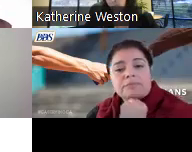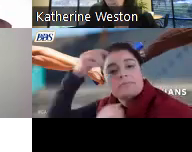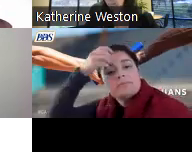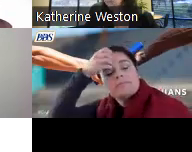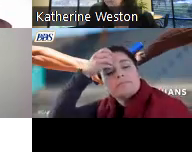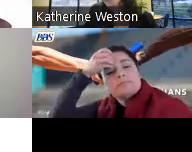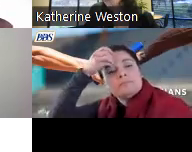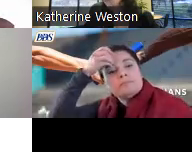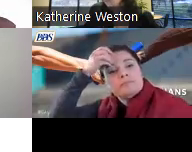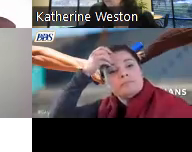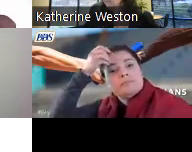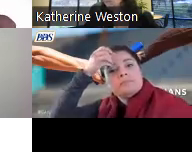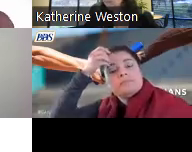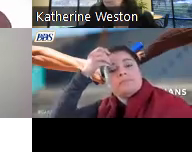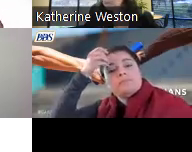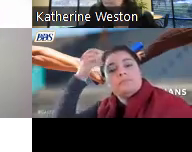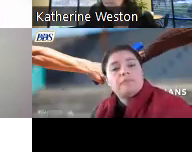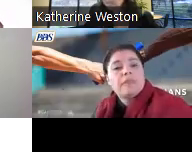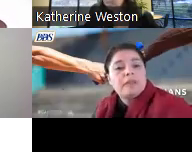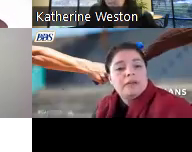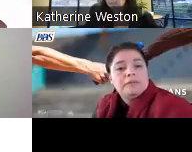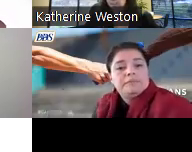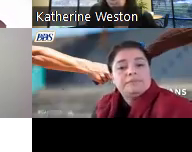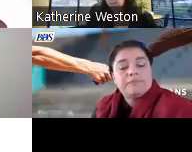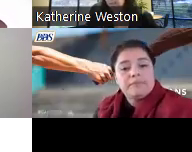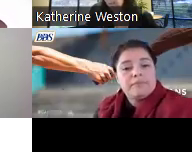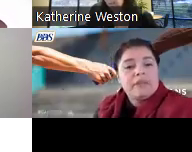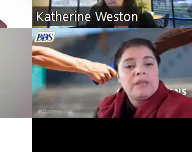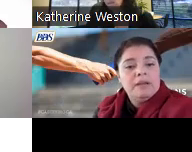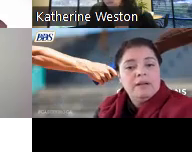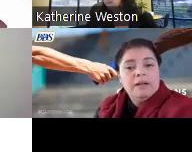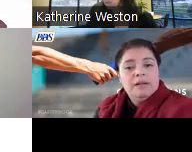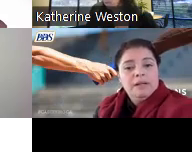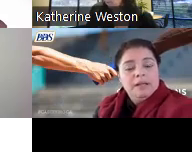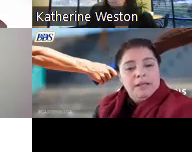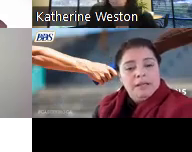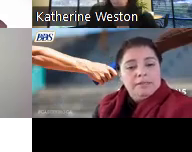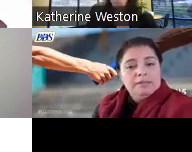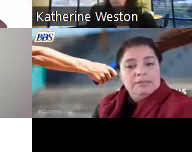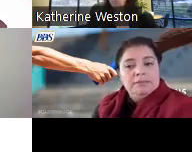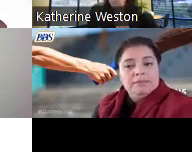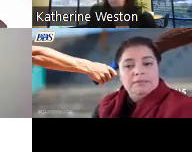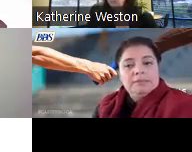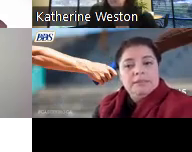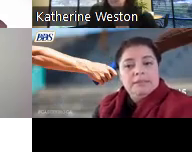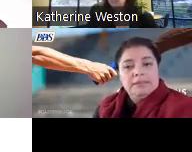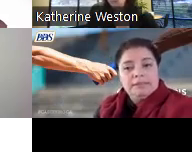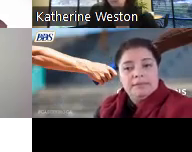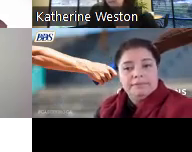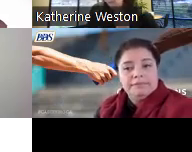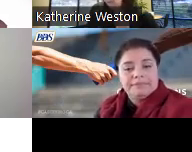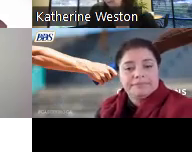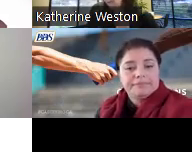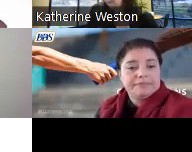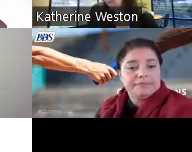casa del hogar, en la casa de la familia, de manera segura. Y entonces esto es un mayor porcentaje.